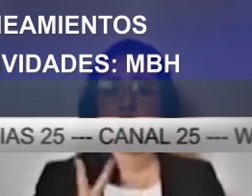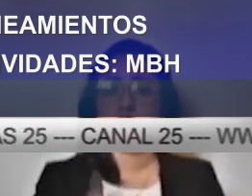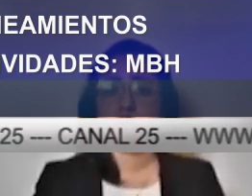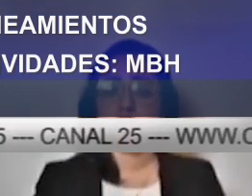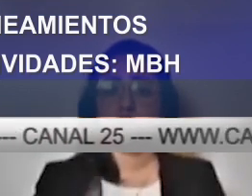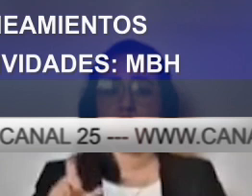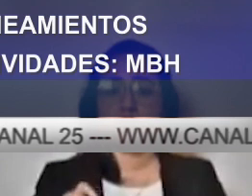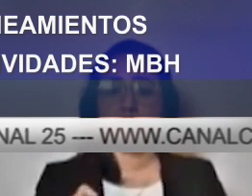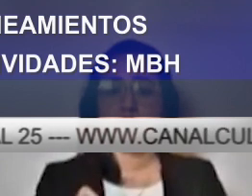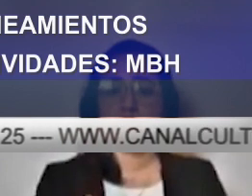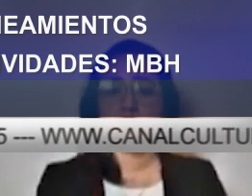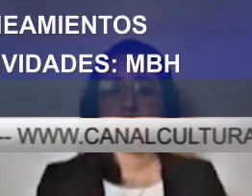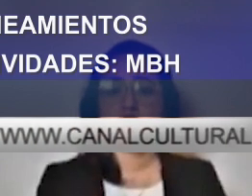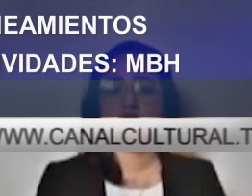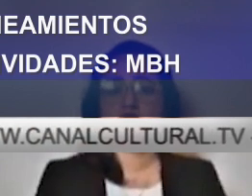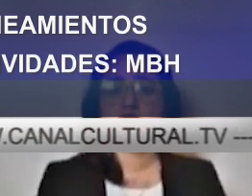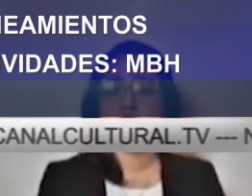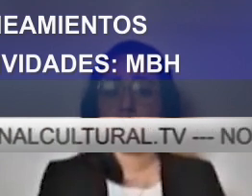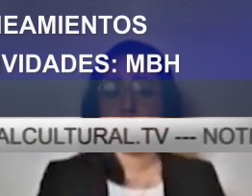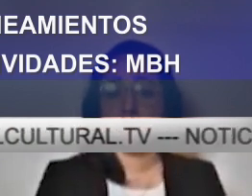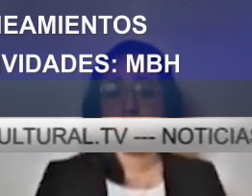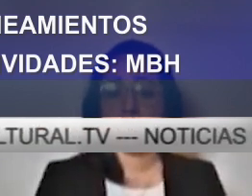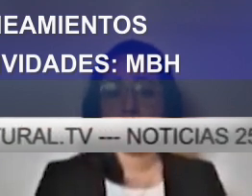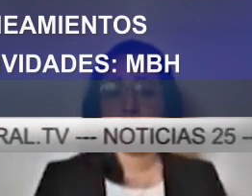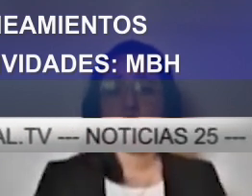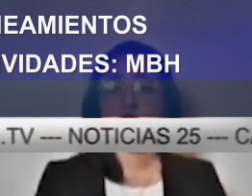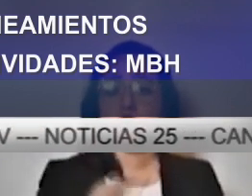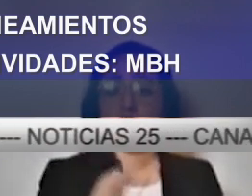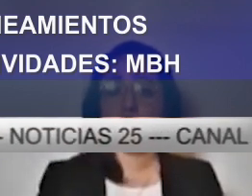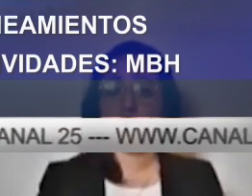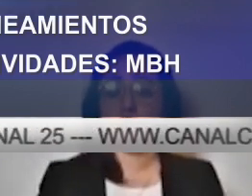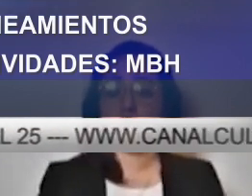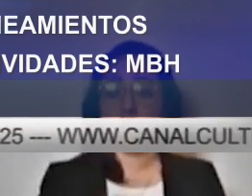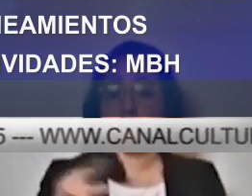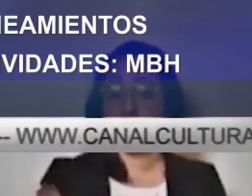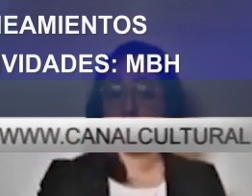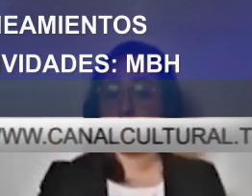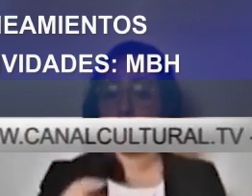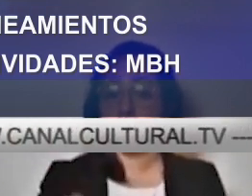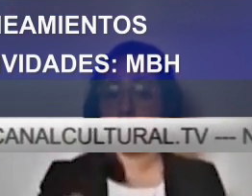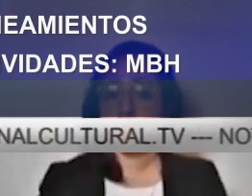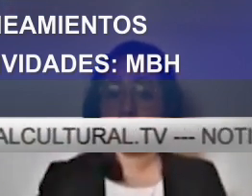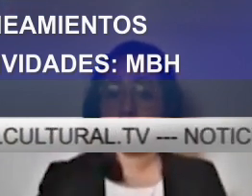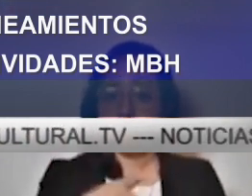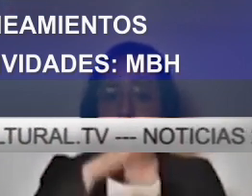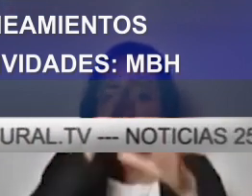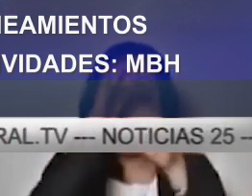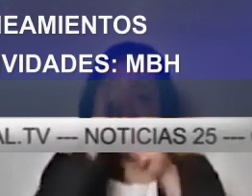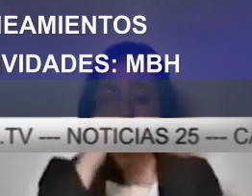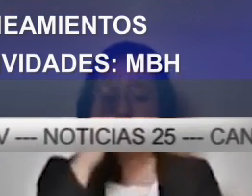con un sistema de salud fuerte y capaz para atender a todas y todos los poblanos con COVID-19.